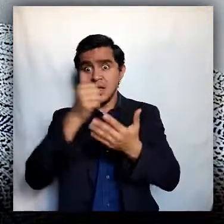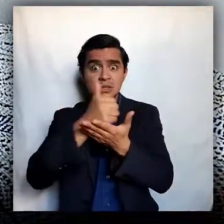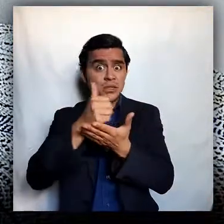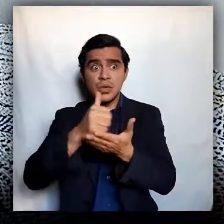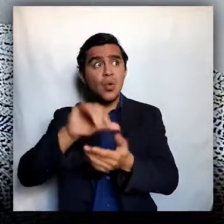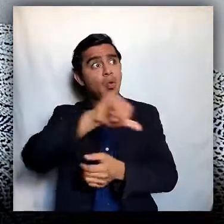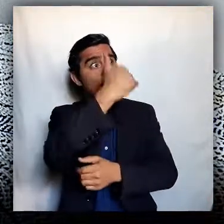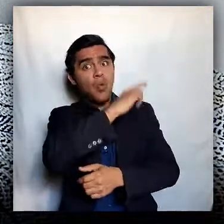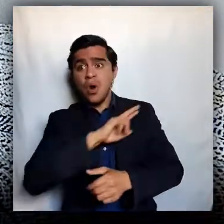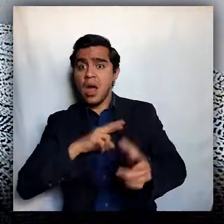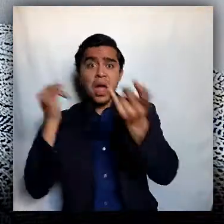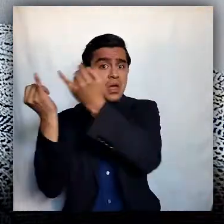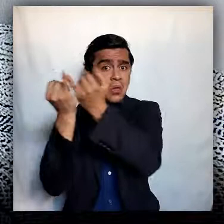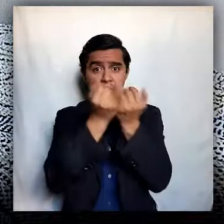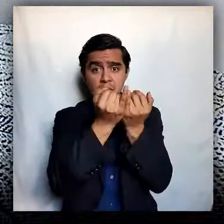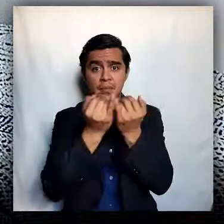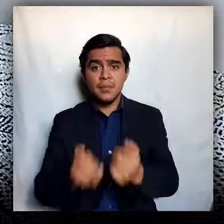como todos los reyes.